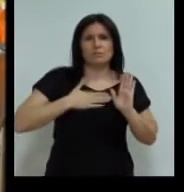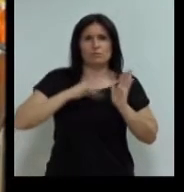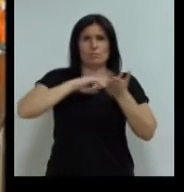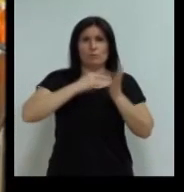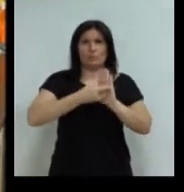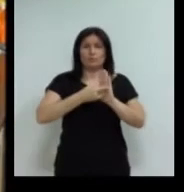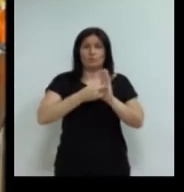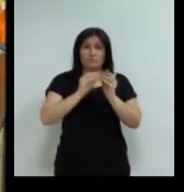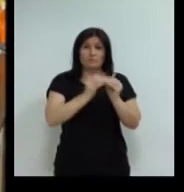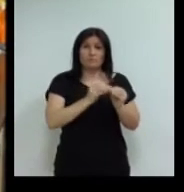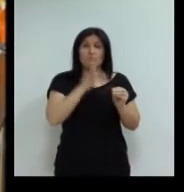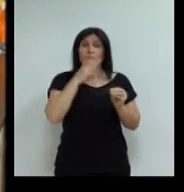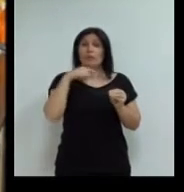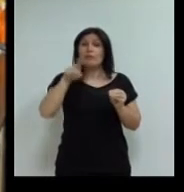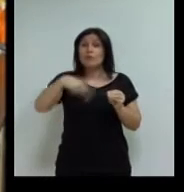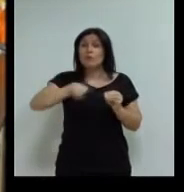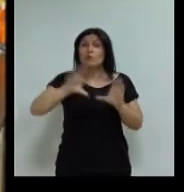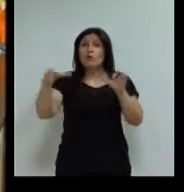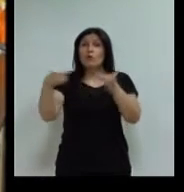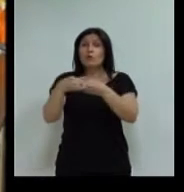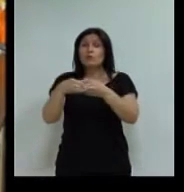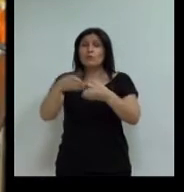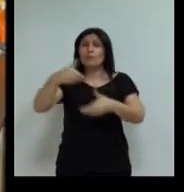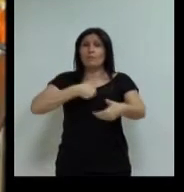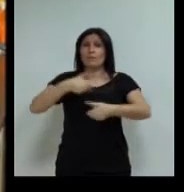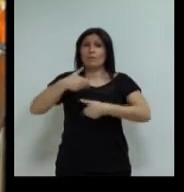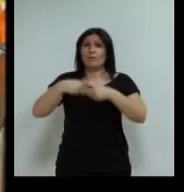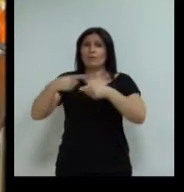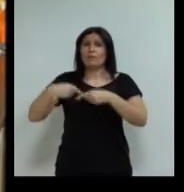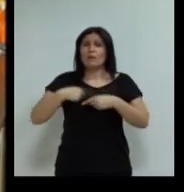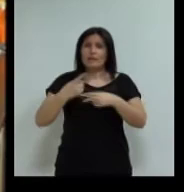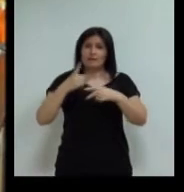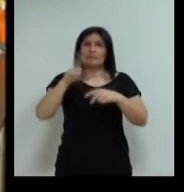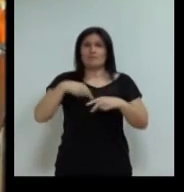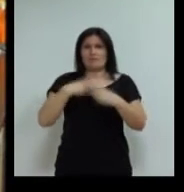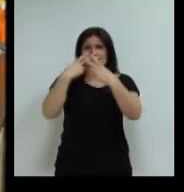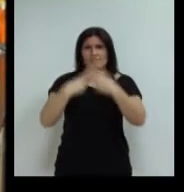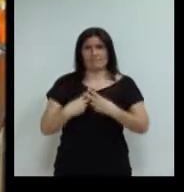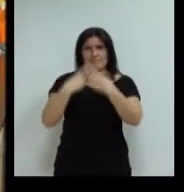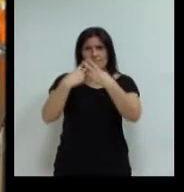porque fue el propio colectivo el que nos iba pidiendo cosas y chequeando lo que hacíamos.